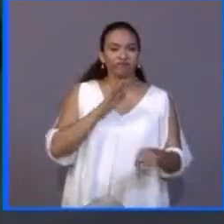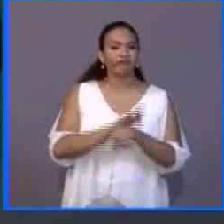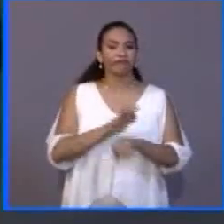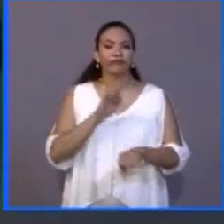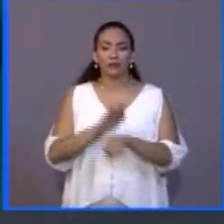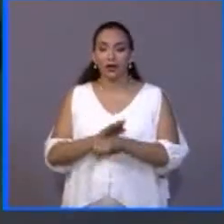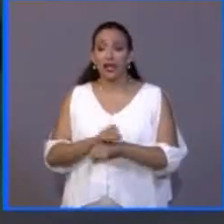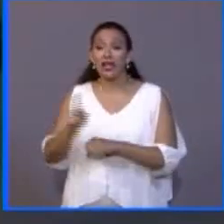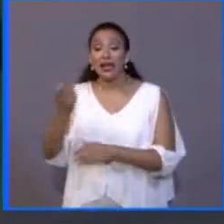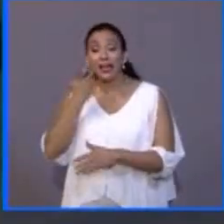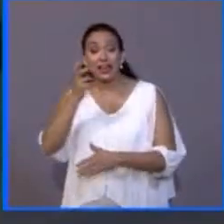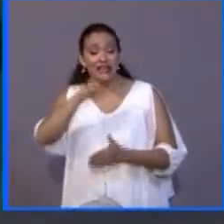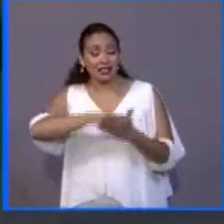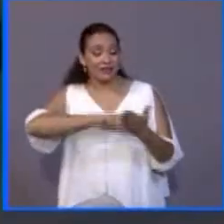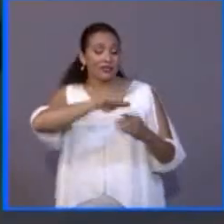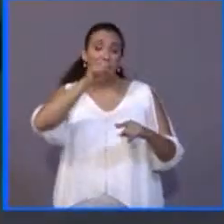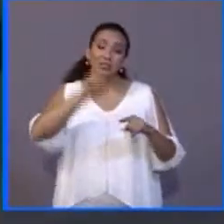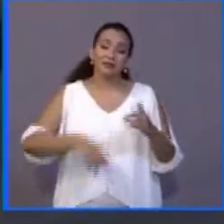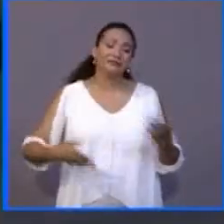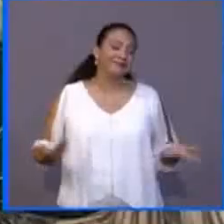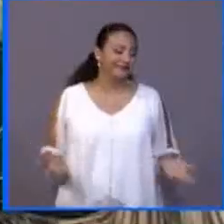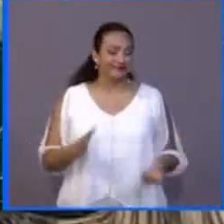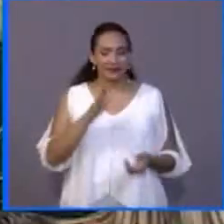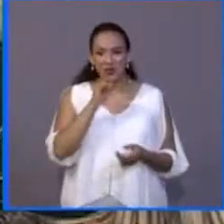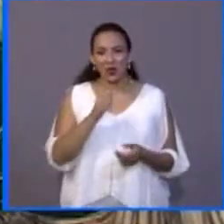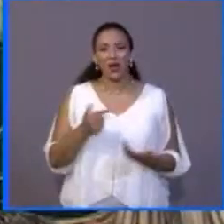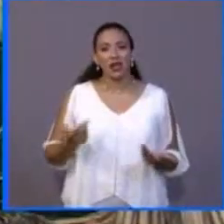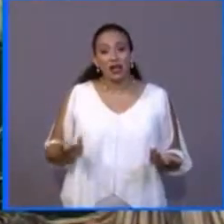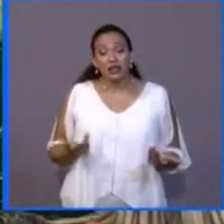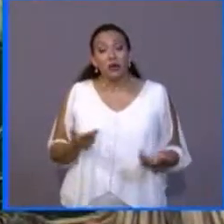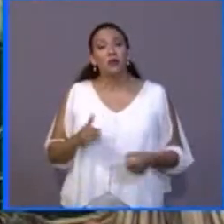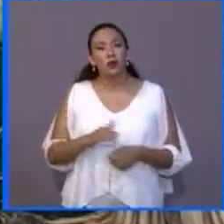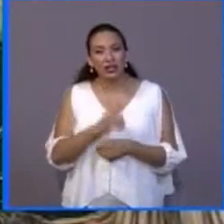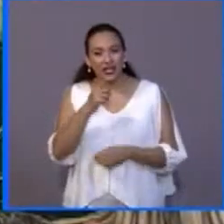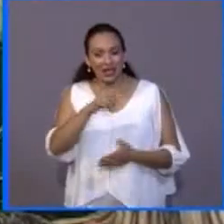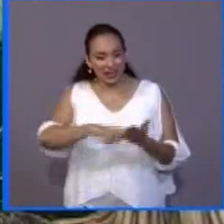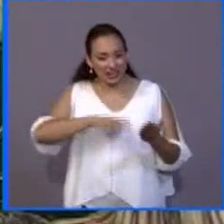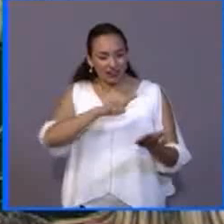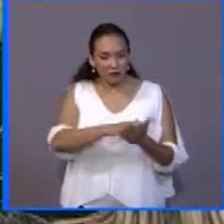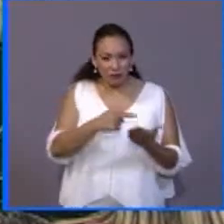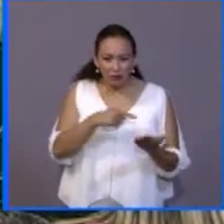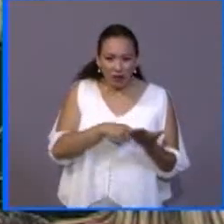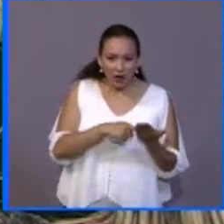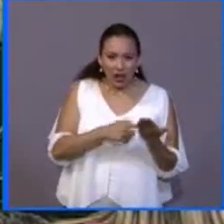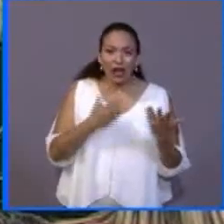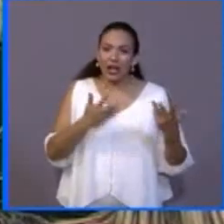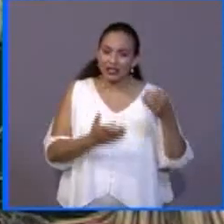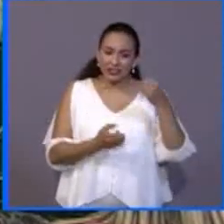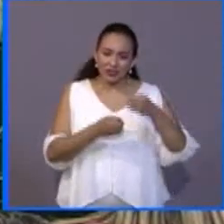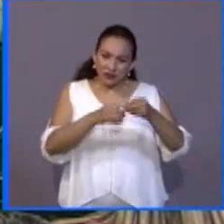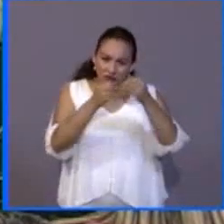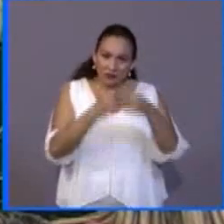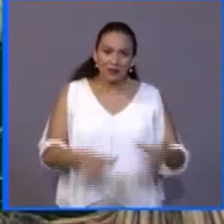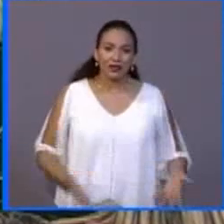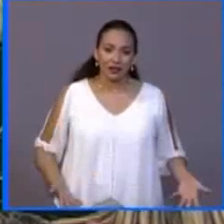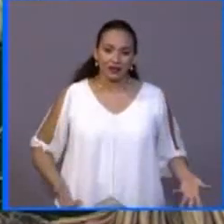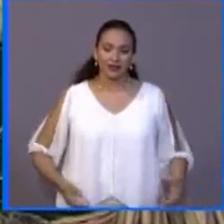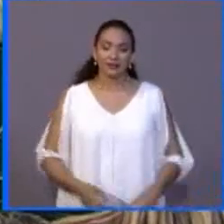de evitar una reforma al Poder Judicial que desnaturaliza el fin por el que fue